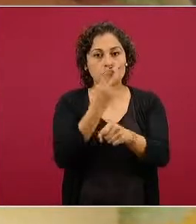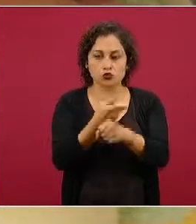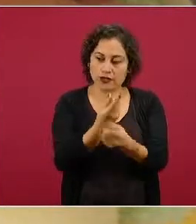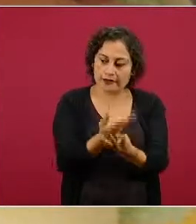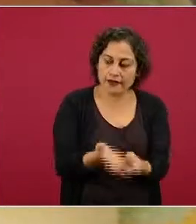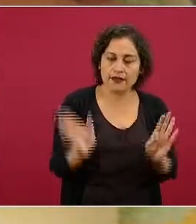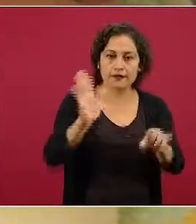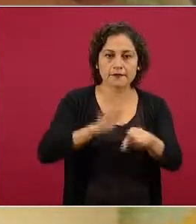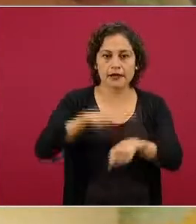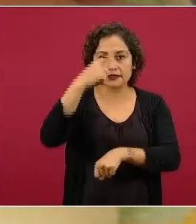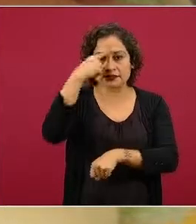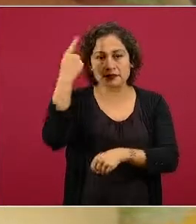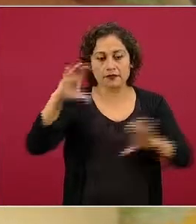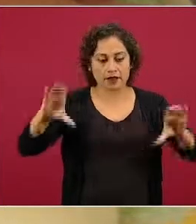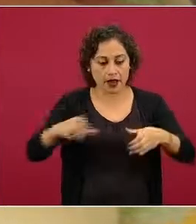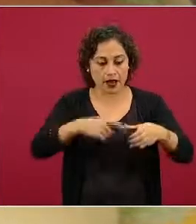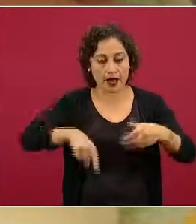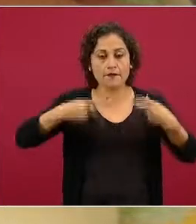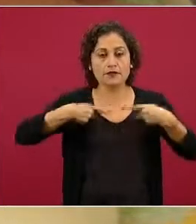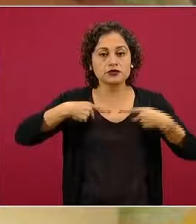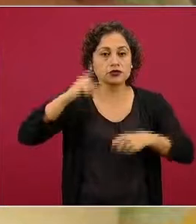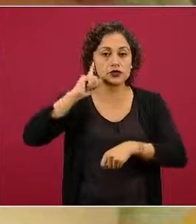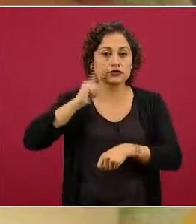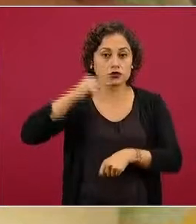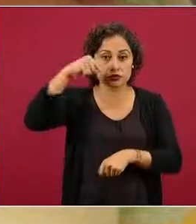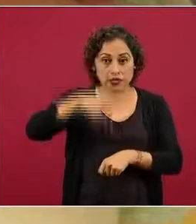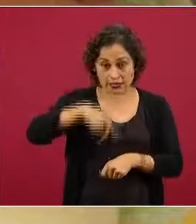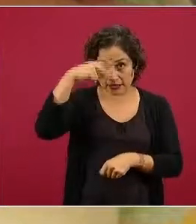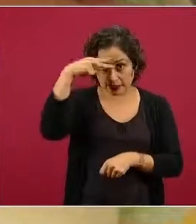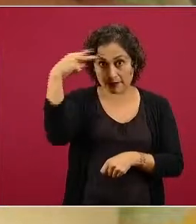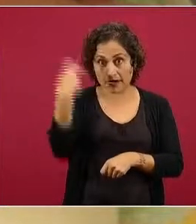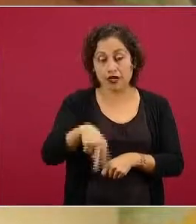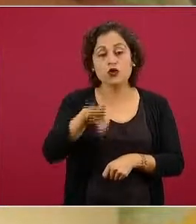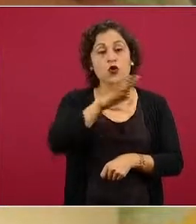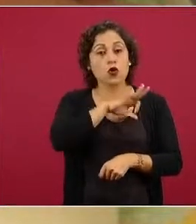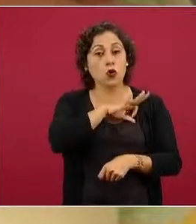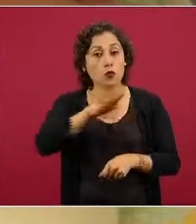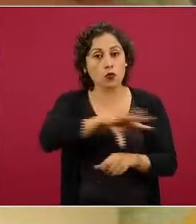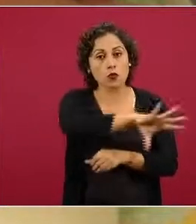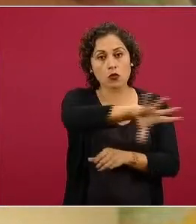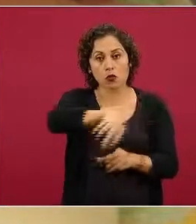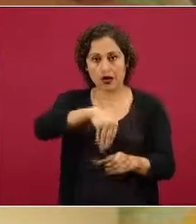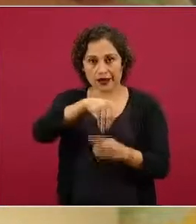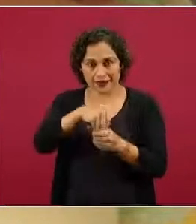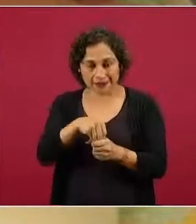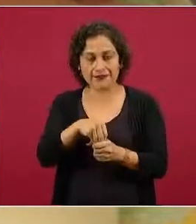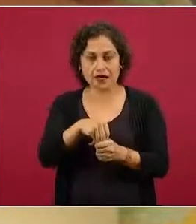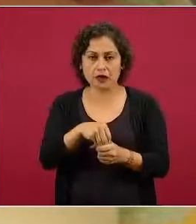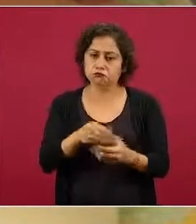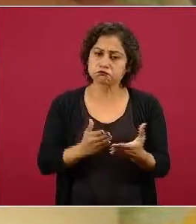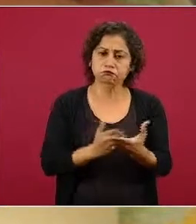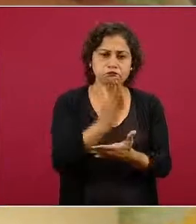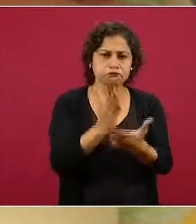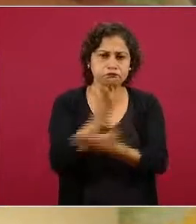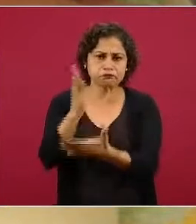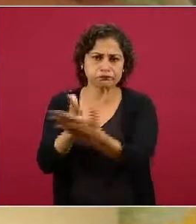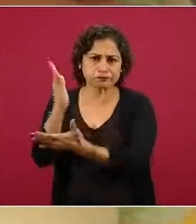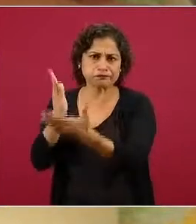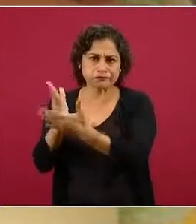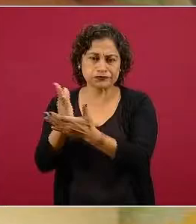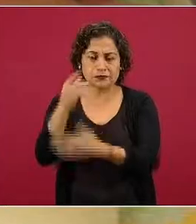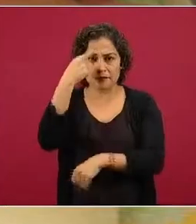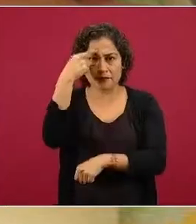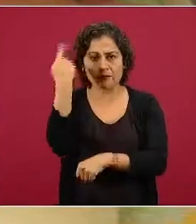para que la comunidad de personas sordas en México esté completamente integrada y sin dificultades, sin barreras